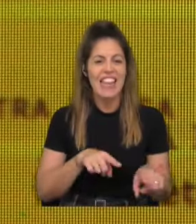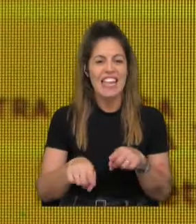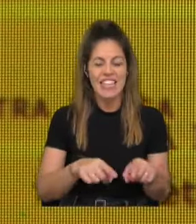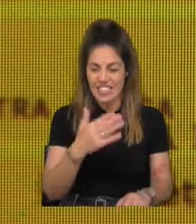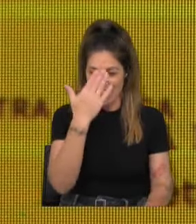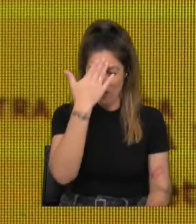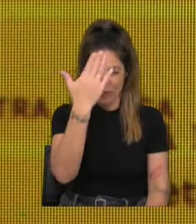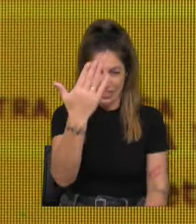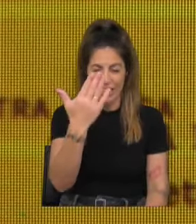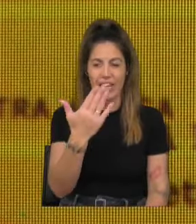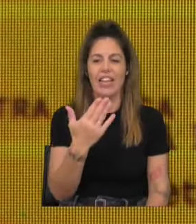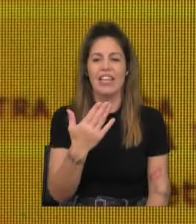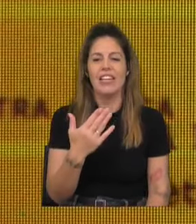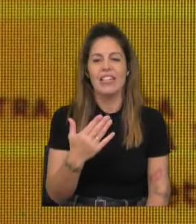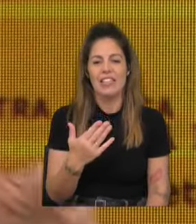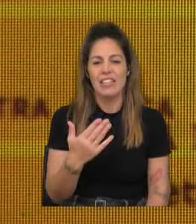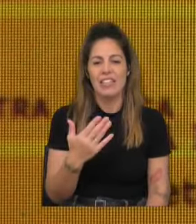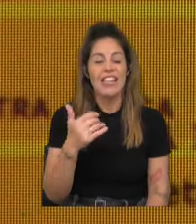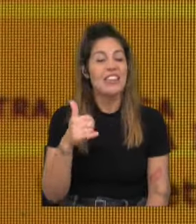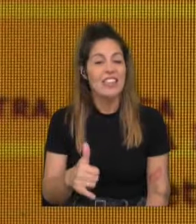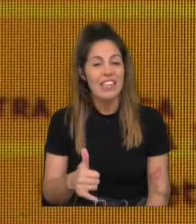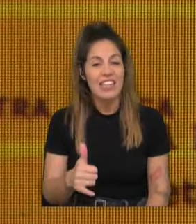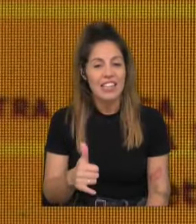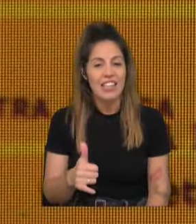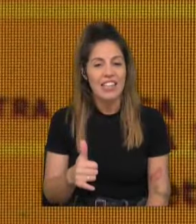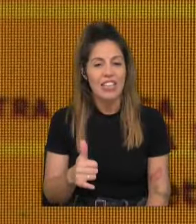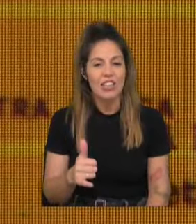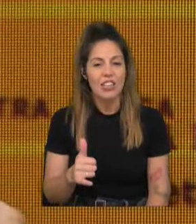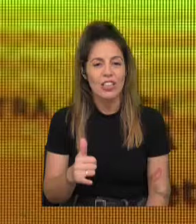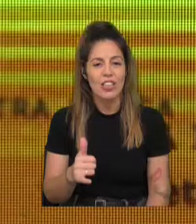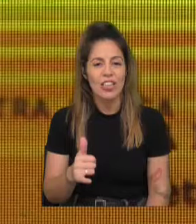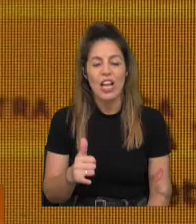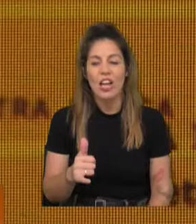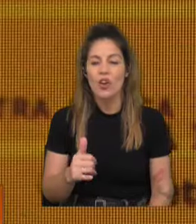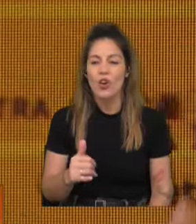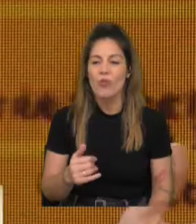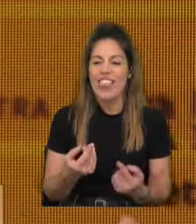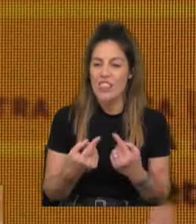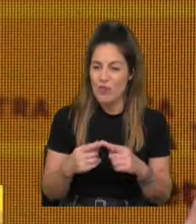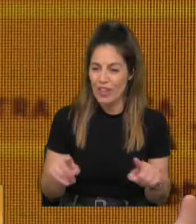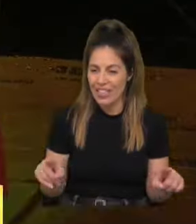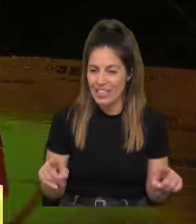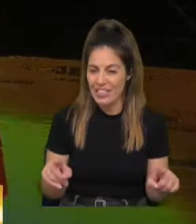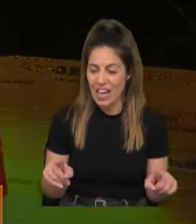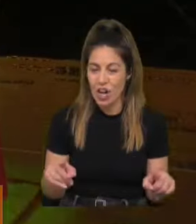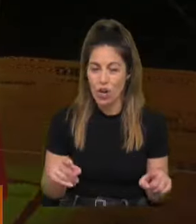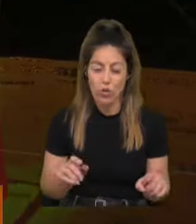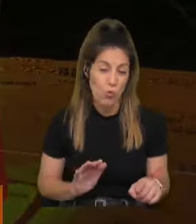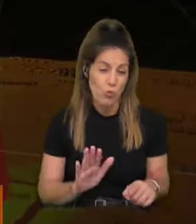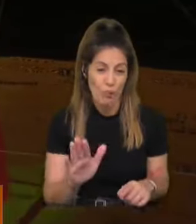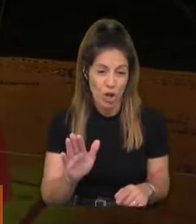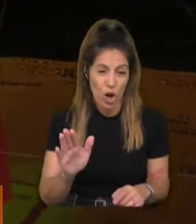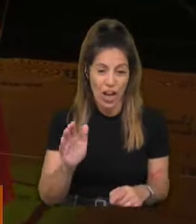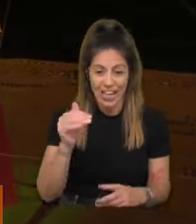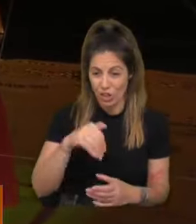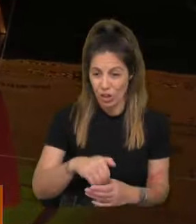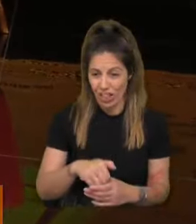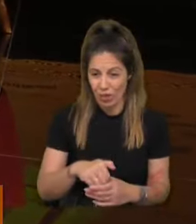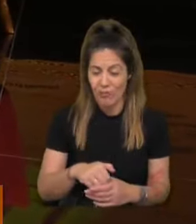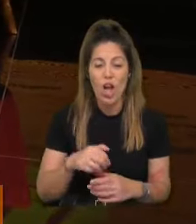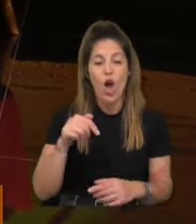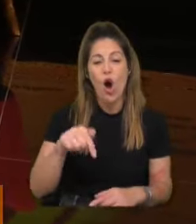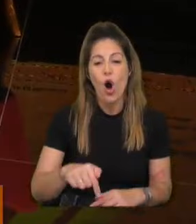frente es que tiene una as sintonía bastante fuerte con su propio electorado porque los que